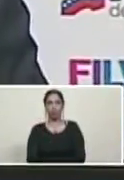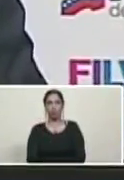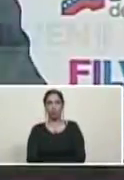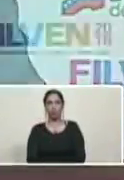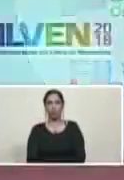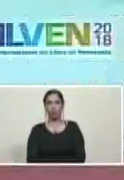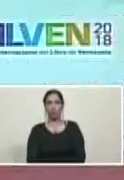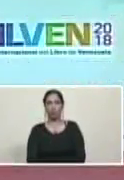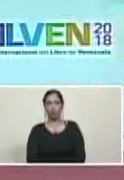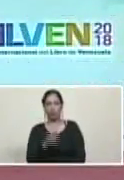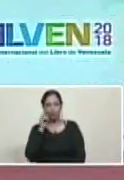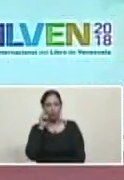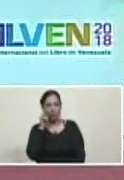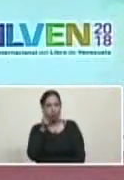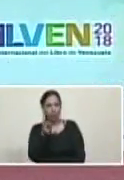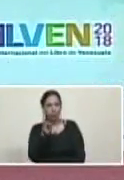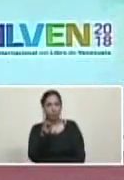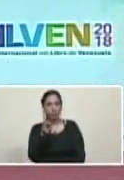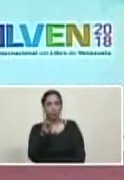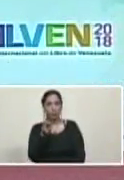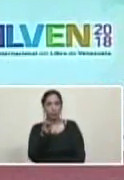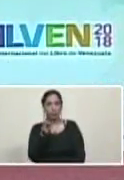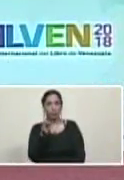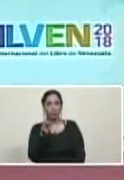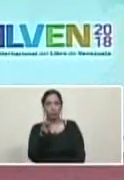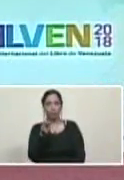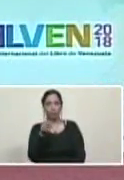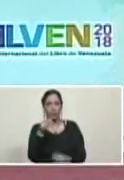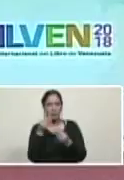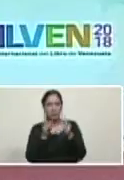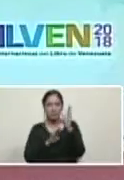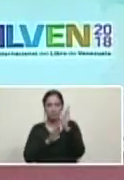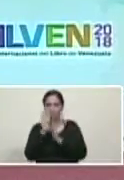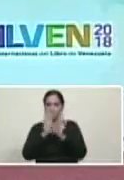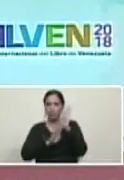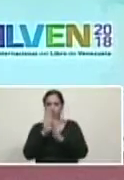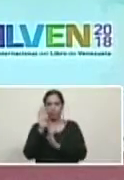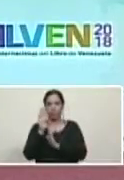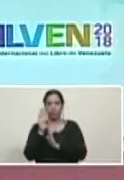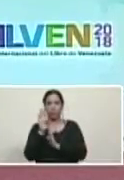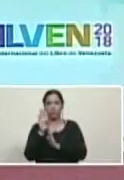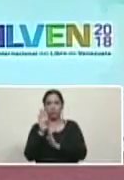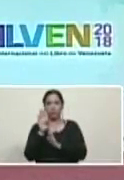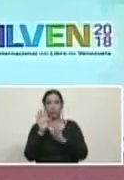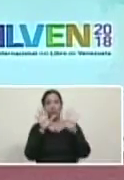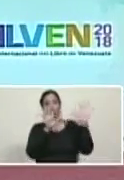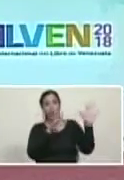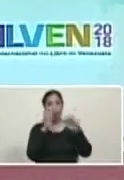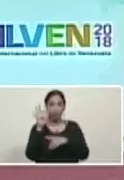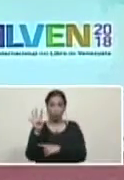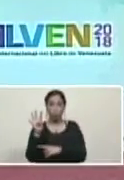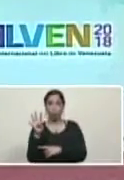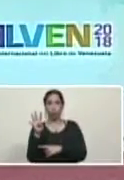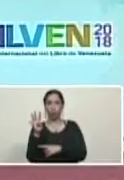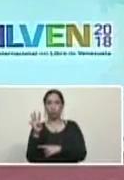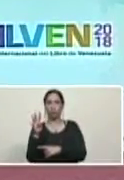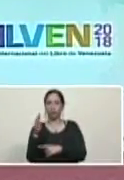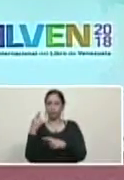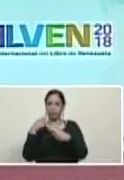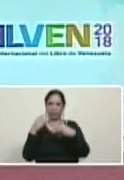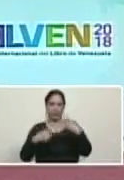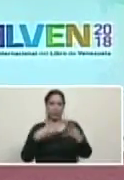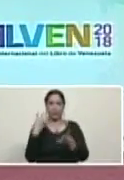Si uno ve el devenir, el desarrollo de las 14 ediciones de la Feria Internacional del